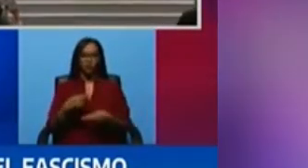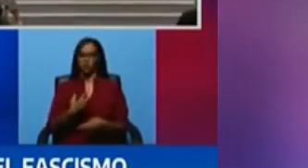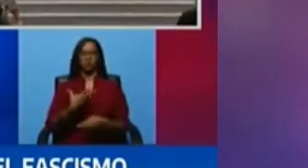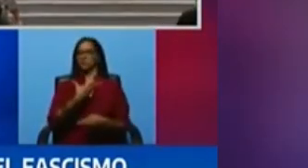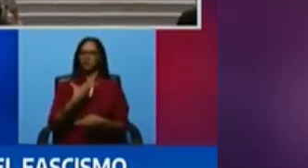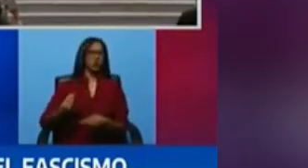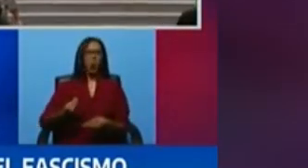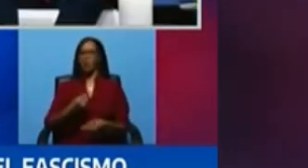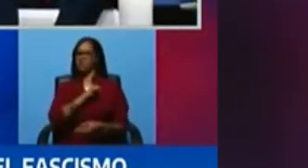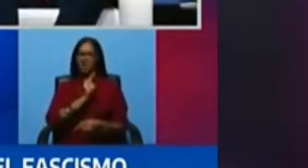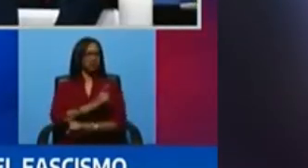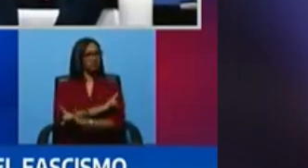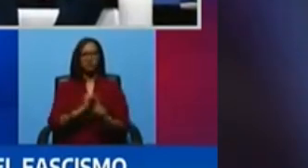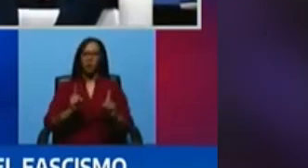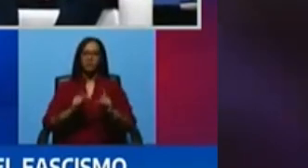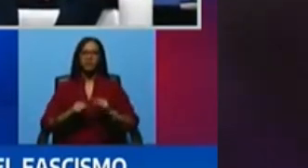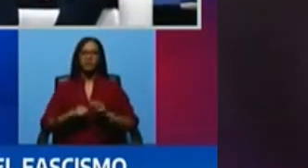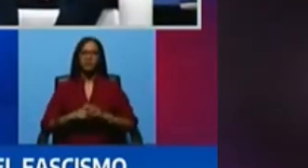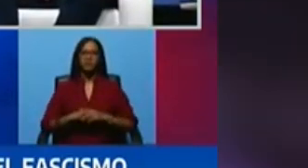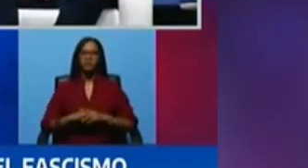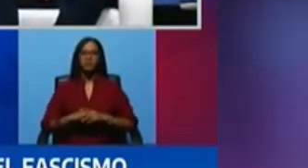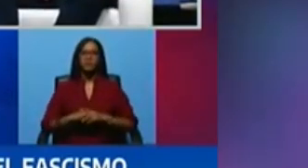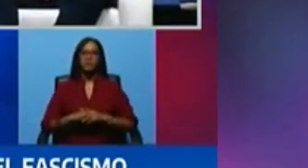No fue un cobarde.